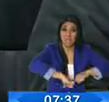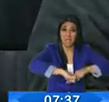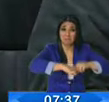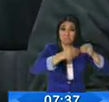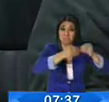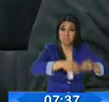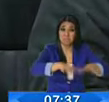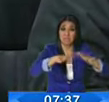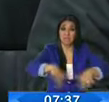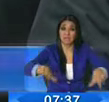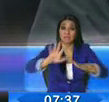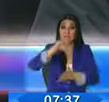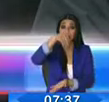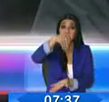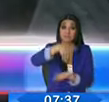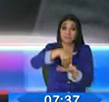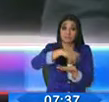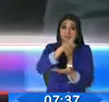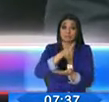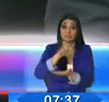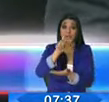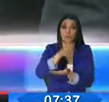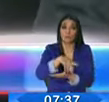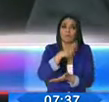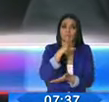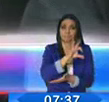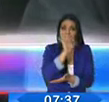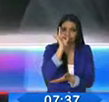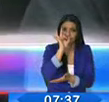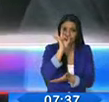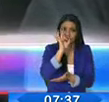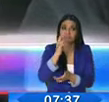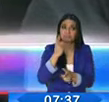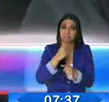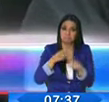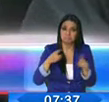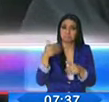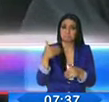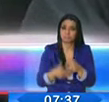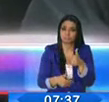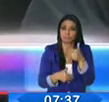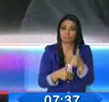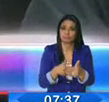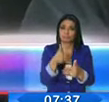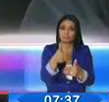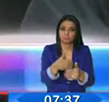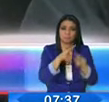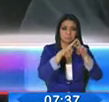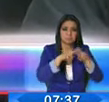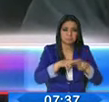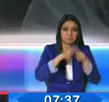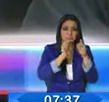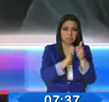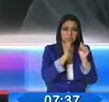en el centro histórico de saruman durante todo este proceso verificar cada una del cumplimiento de los